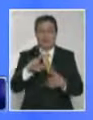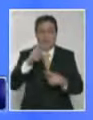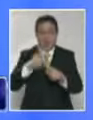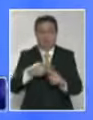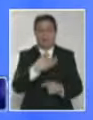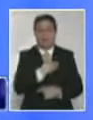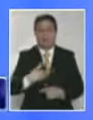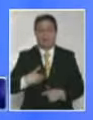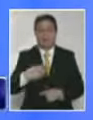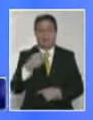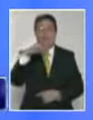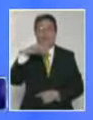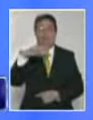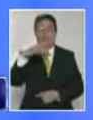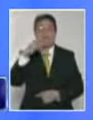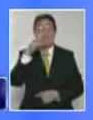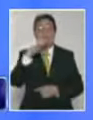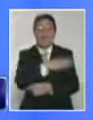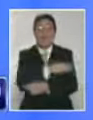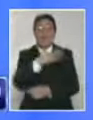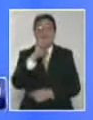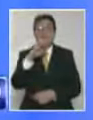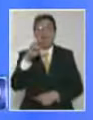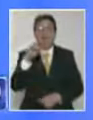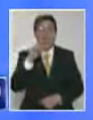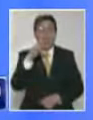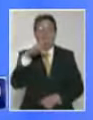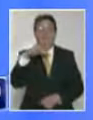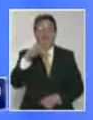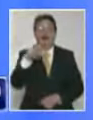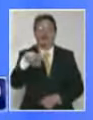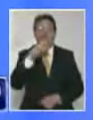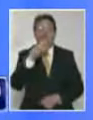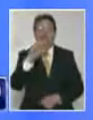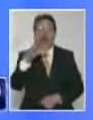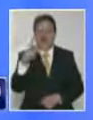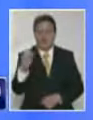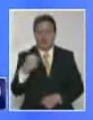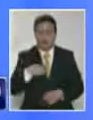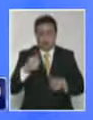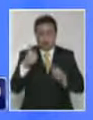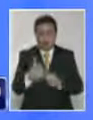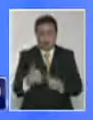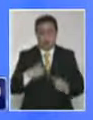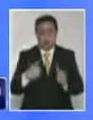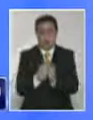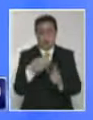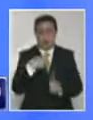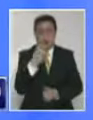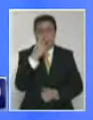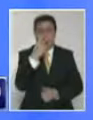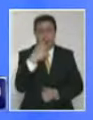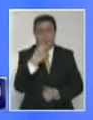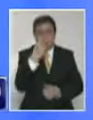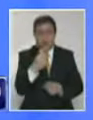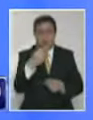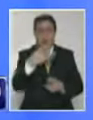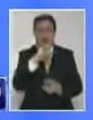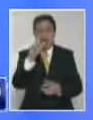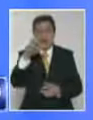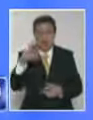Frei Montalva para adelante. Era muy joven, pero ya ahí partí yo. Entonces pasé todo su gobierno en La Moneda. Entonces a mí no me cuentan cuentos. ¿Te fijas? O